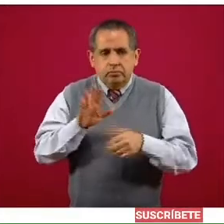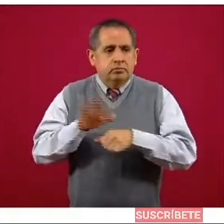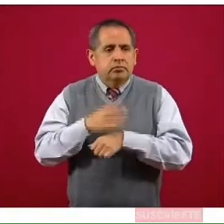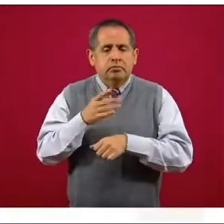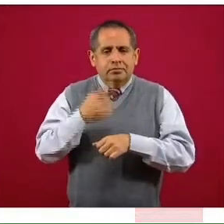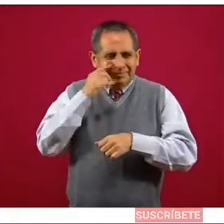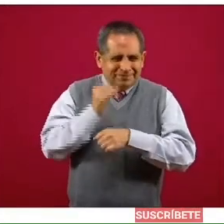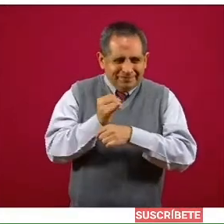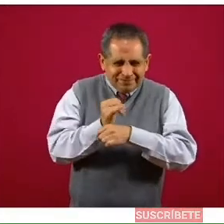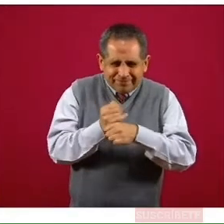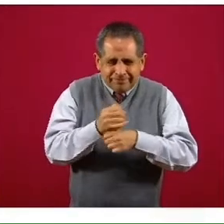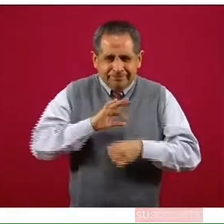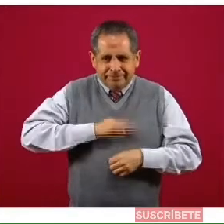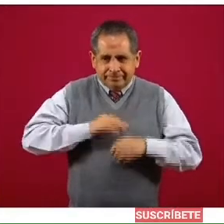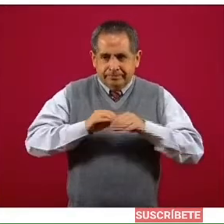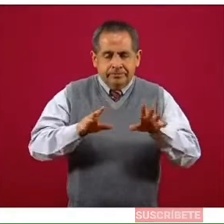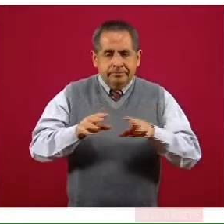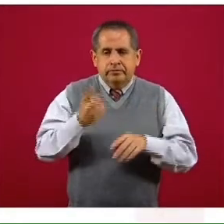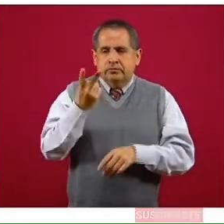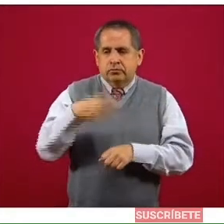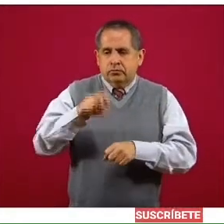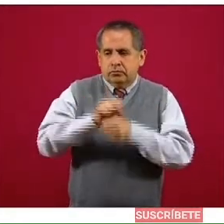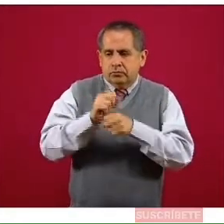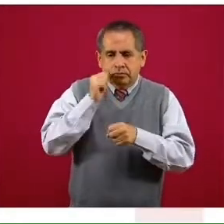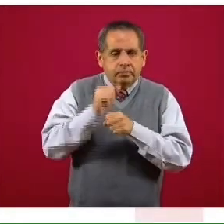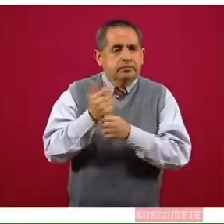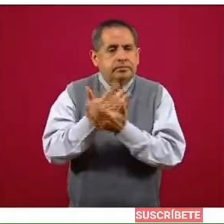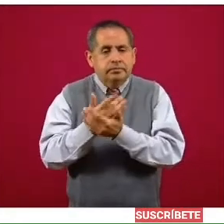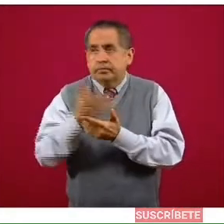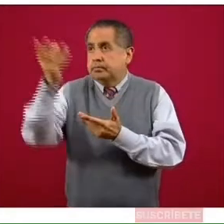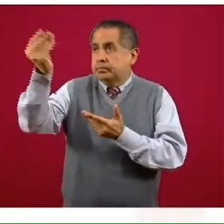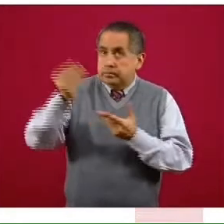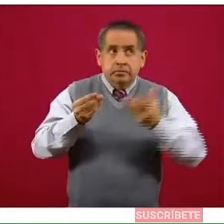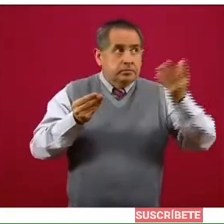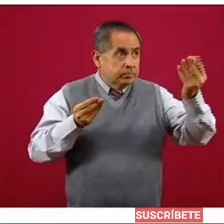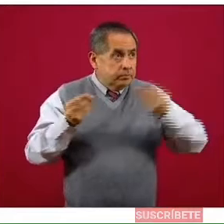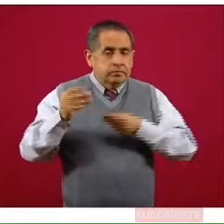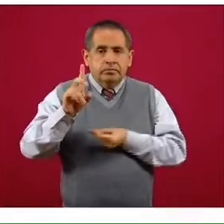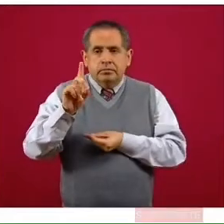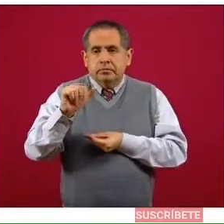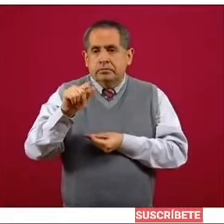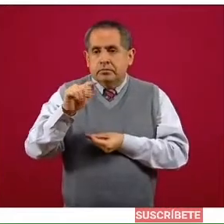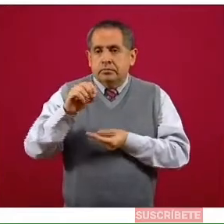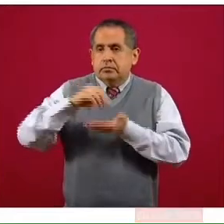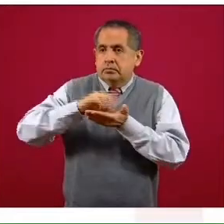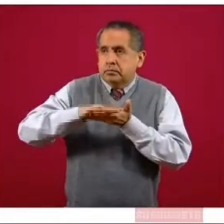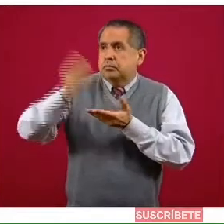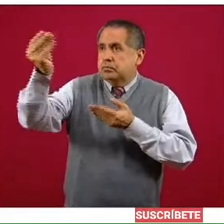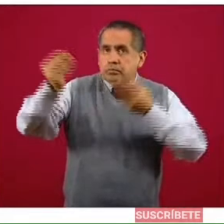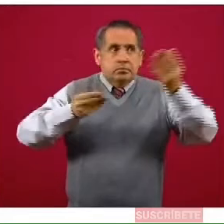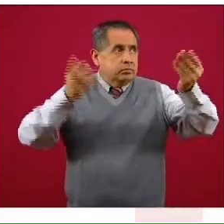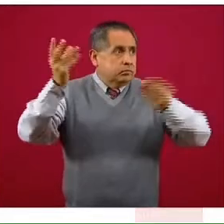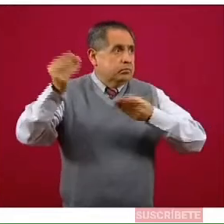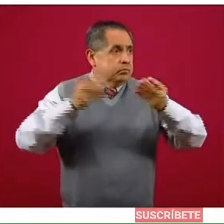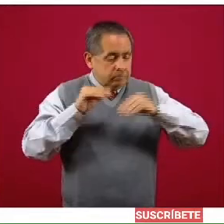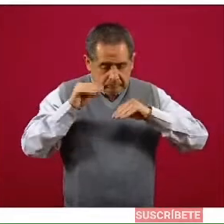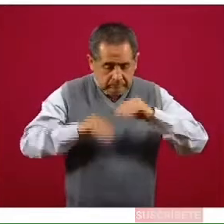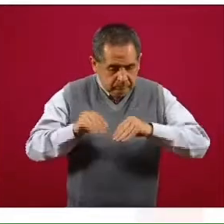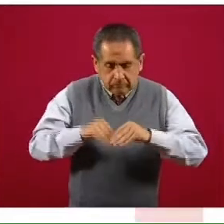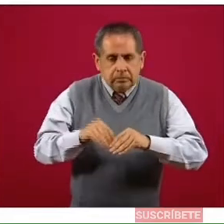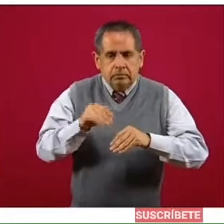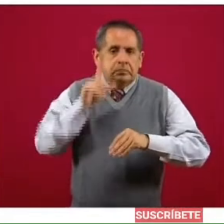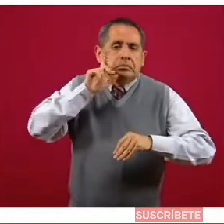vigilancia epidemiológica este es un periodo de datos que todavía son inestables porque no termina de fluir todas